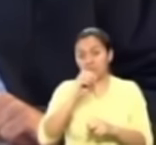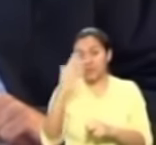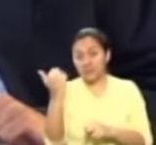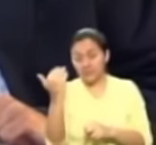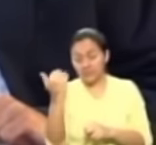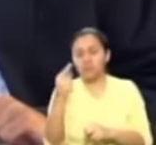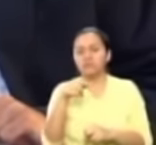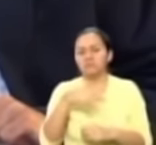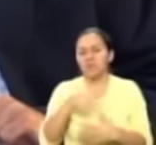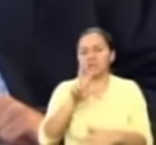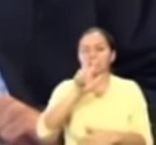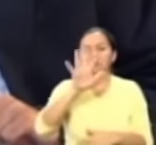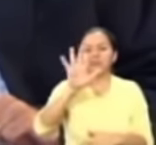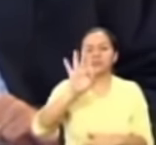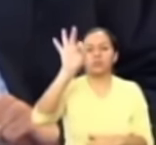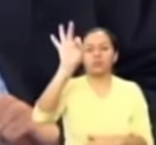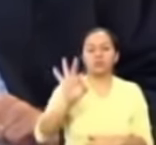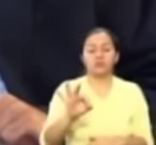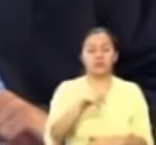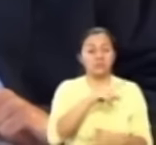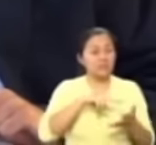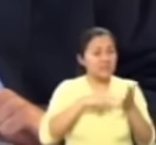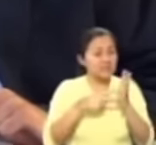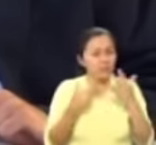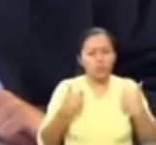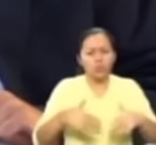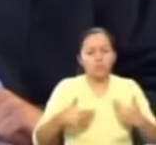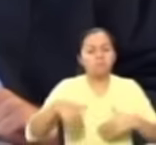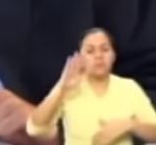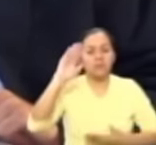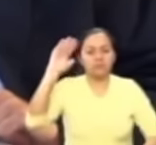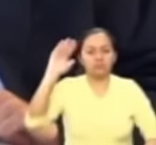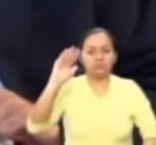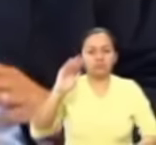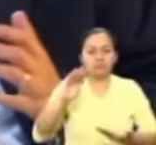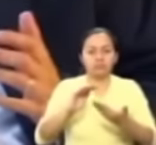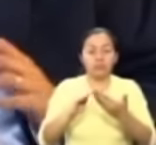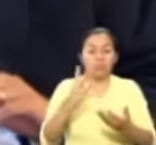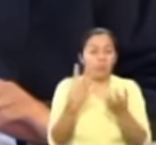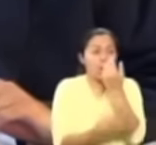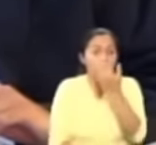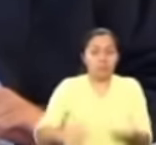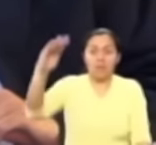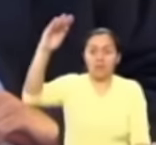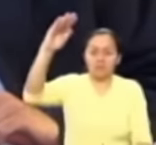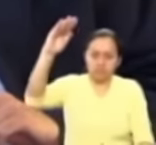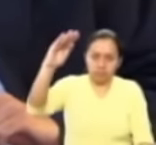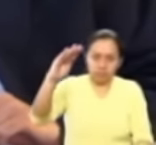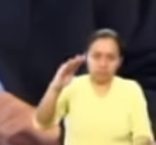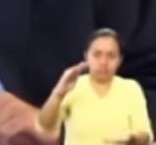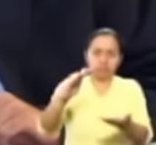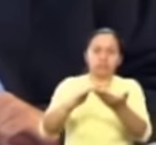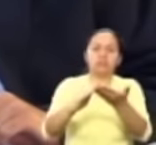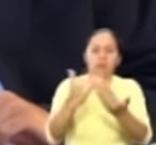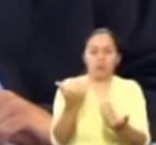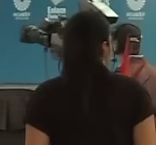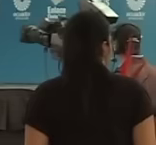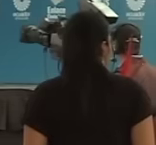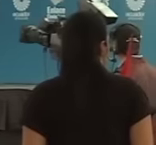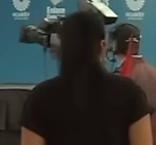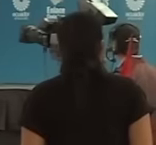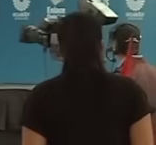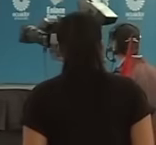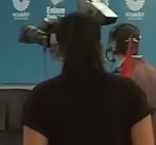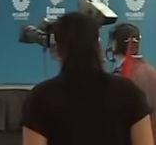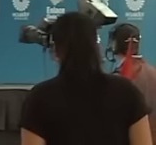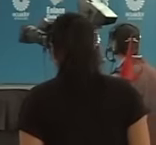la población, lo cual significa que ha habido una fuerte reducción y un gran logro en términos de reducción de pobreza multidimensional.